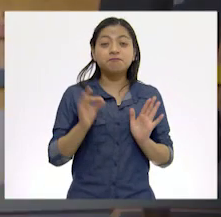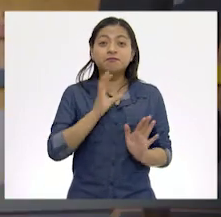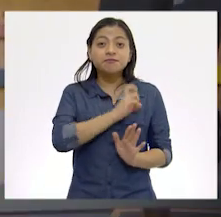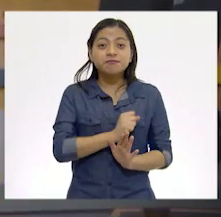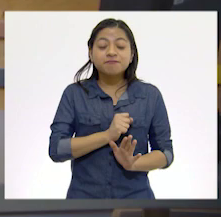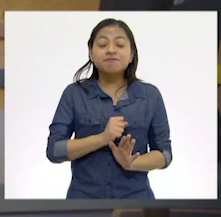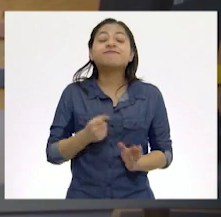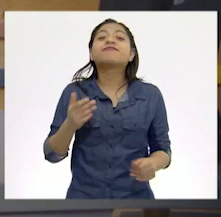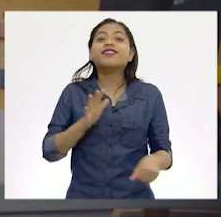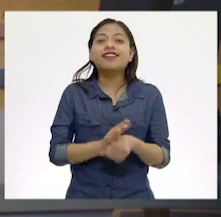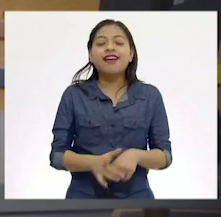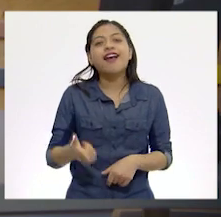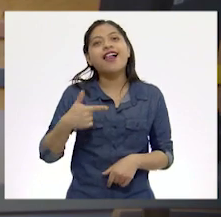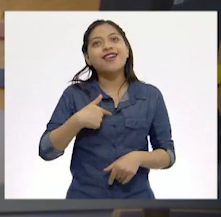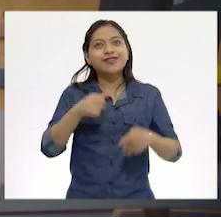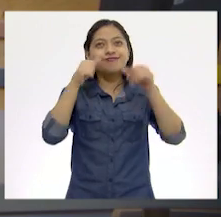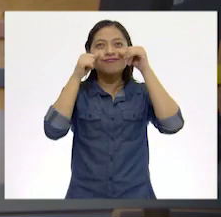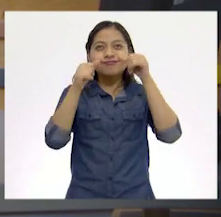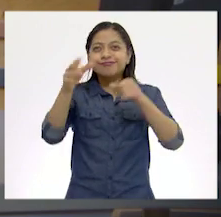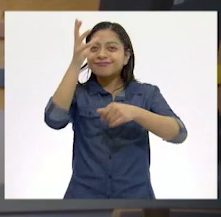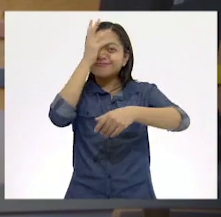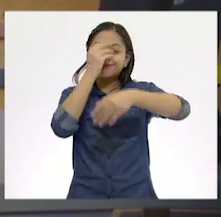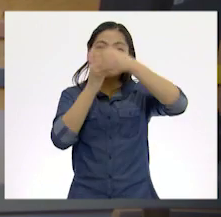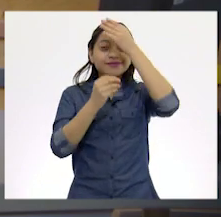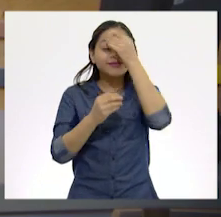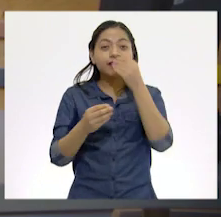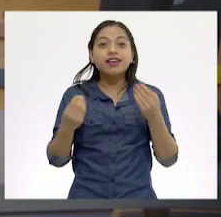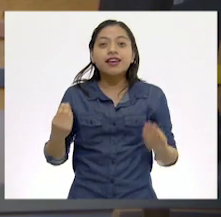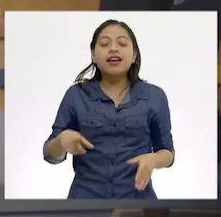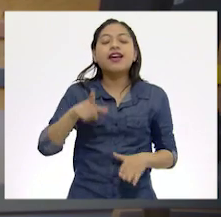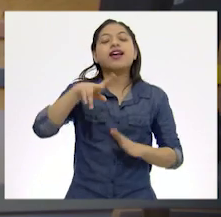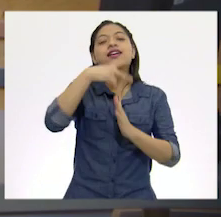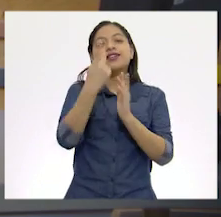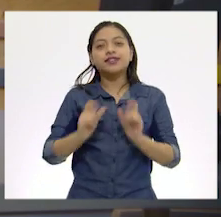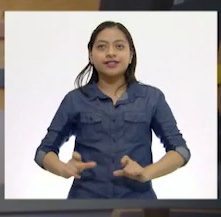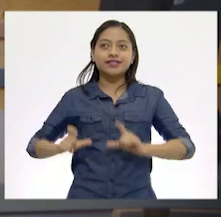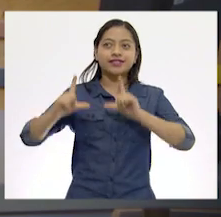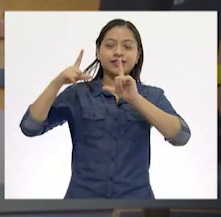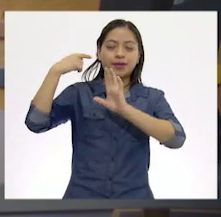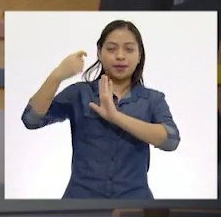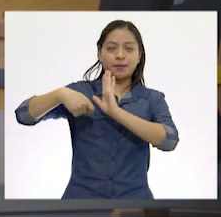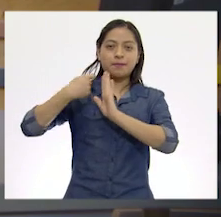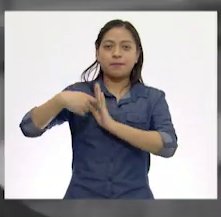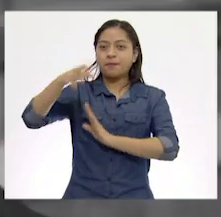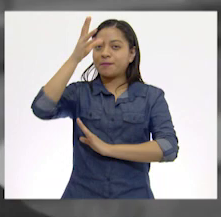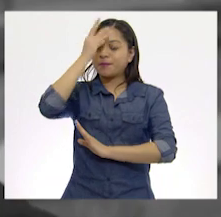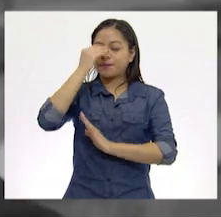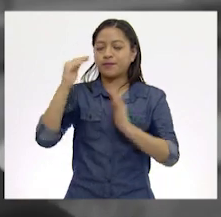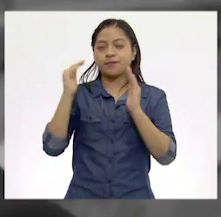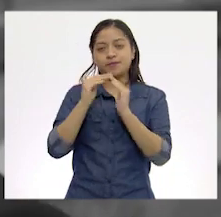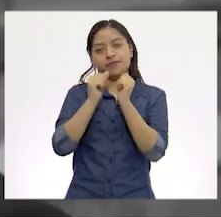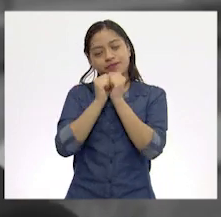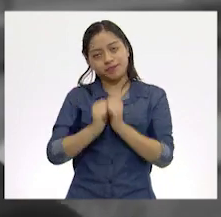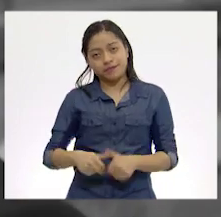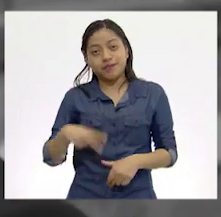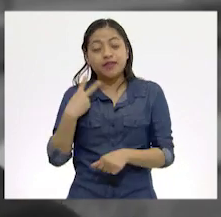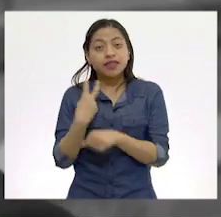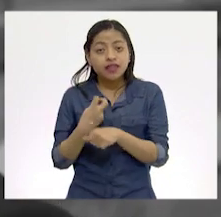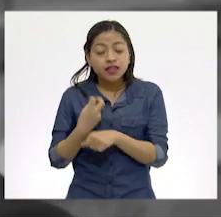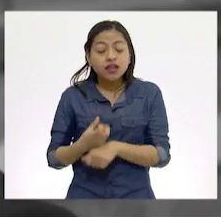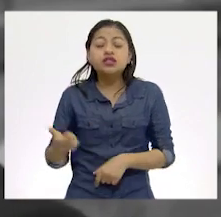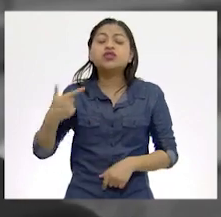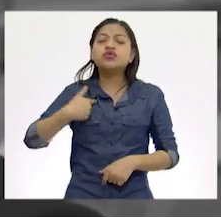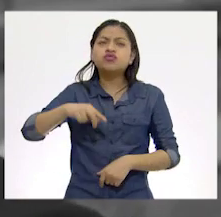estar aprendiendo casi viendo los programas de Aprende en Casa 2? Me enseñaron